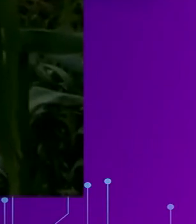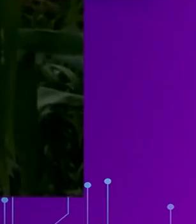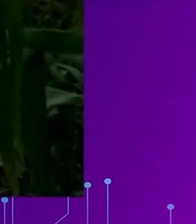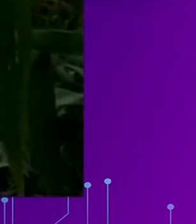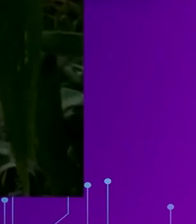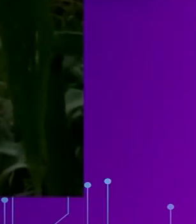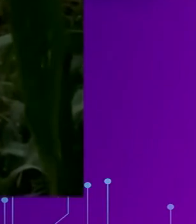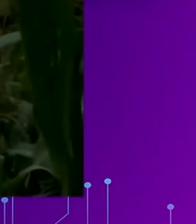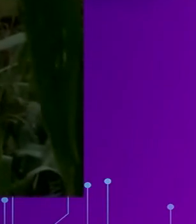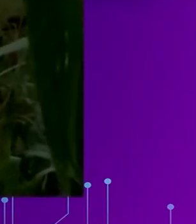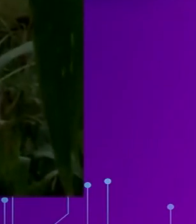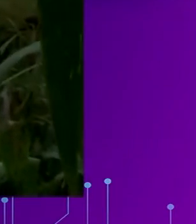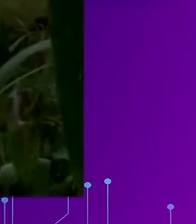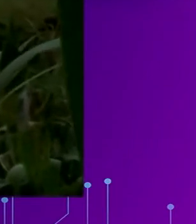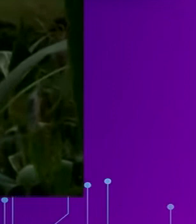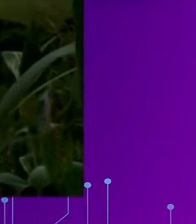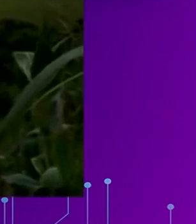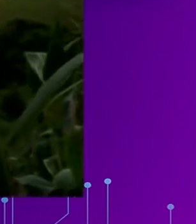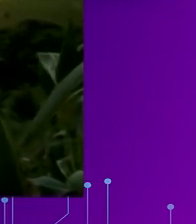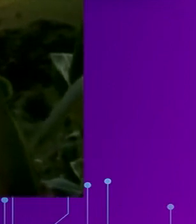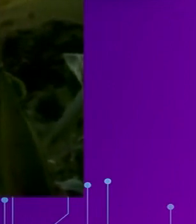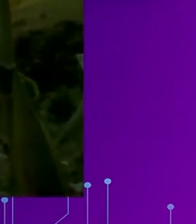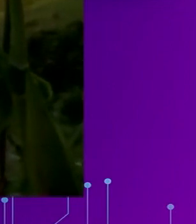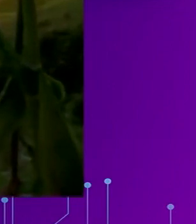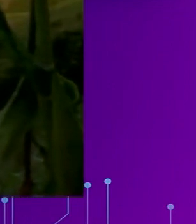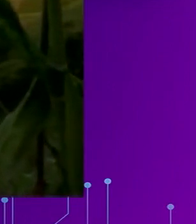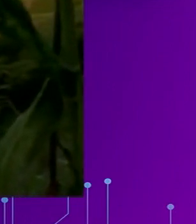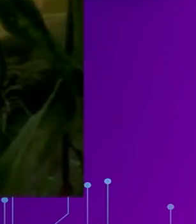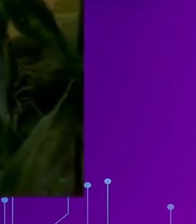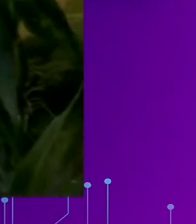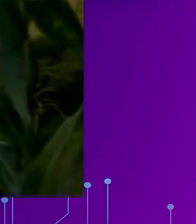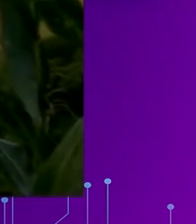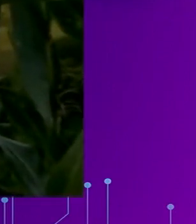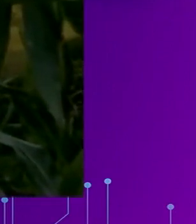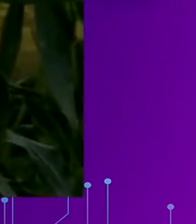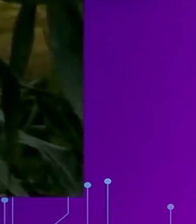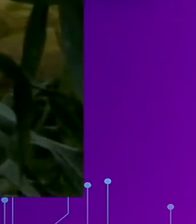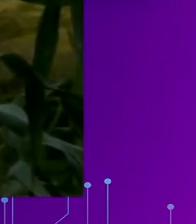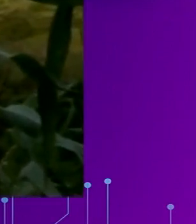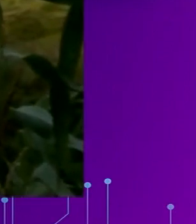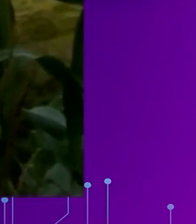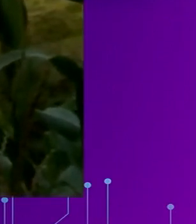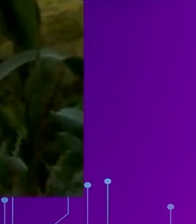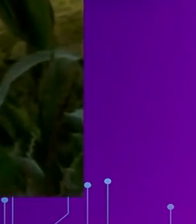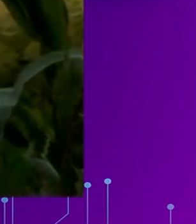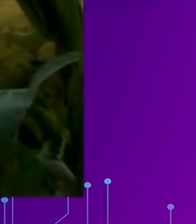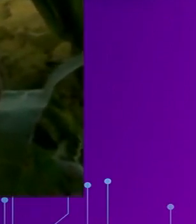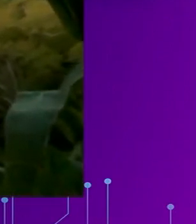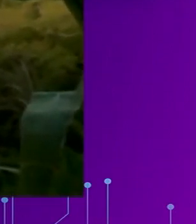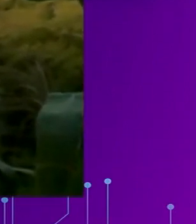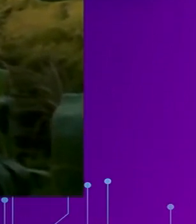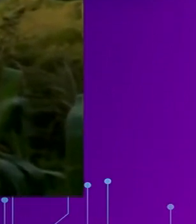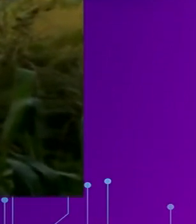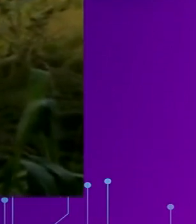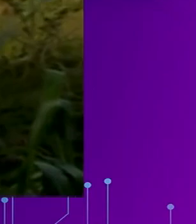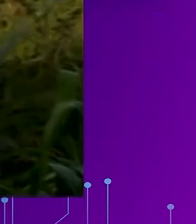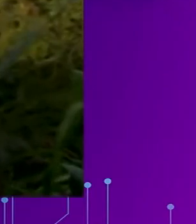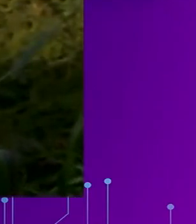De como mona cayó como eso. Porque traían a este pie fuerza. Pie fuerza, ¿no?